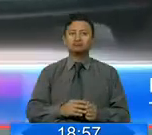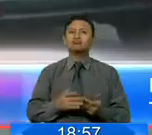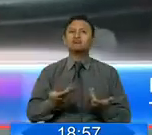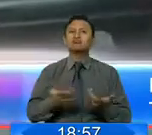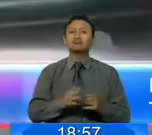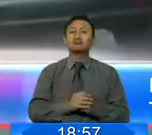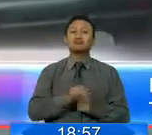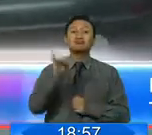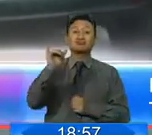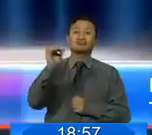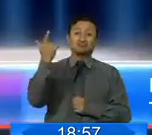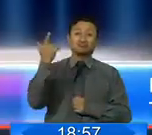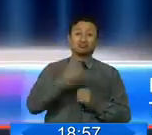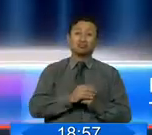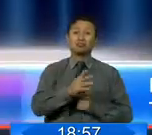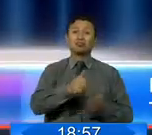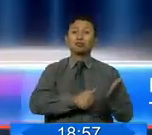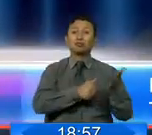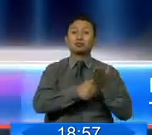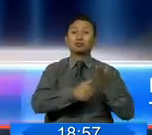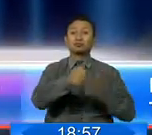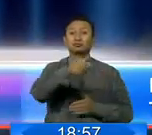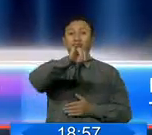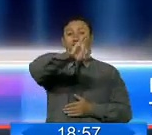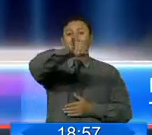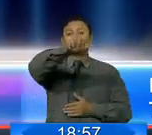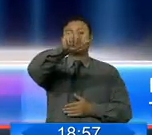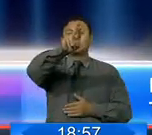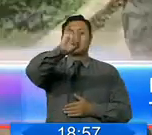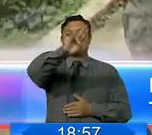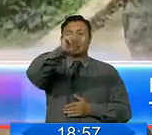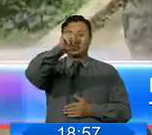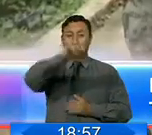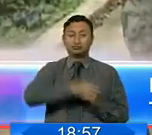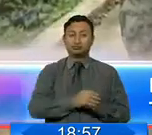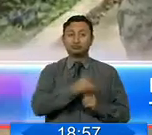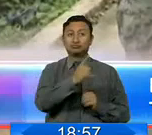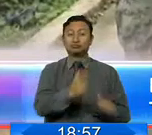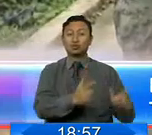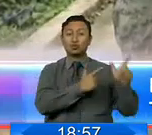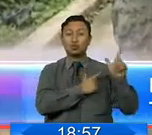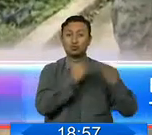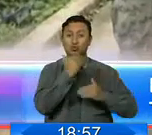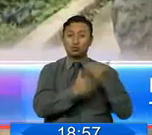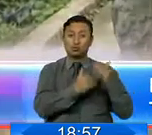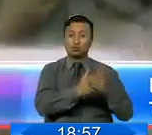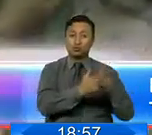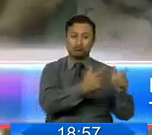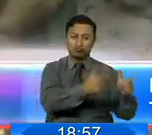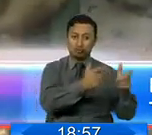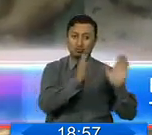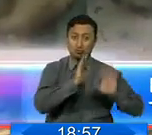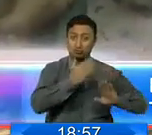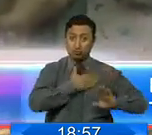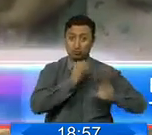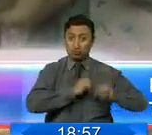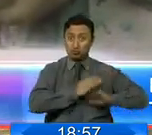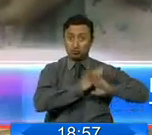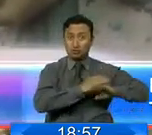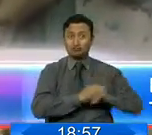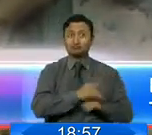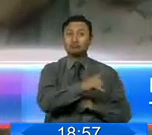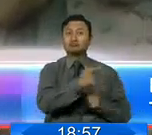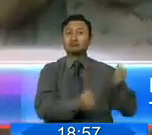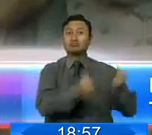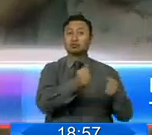semana. Según el ministro Osvaldo Jarrín, la patrulla militar hizo uso progresivo de la fuerza en su legítima defensa. Los ocupantes de la camioneta